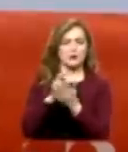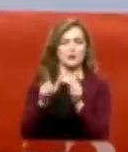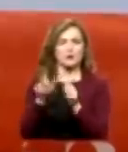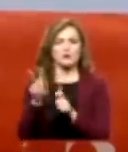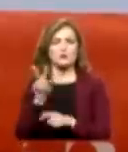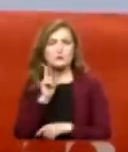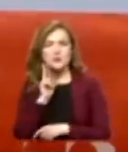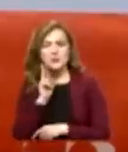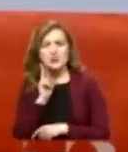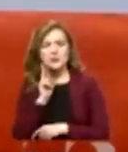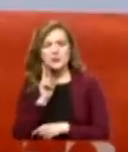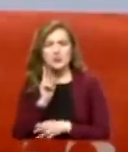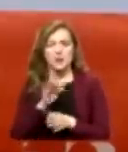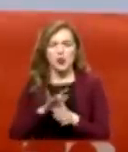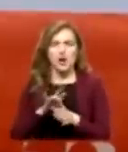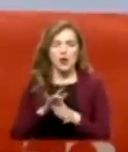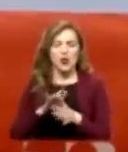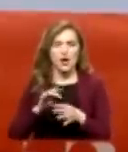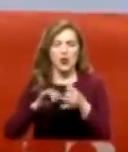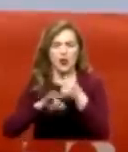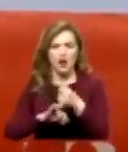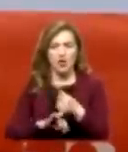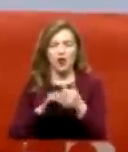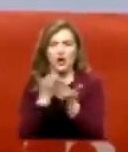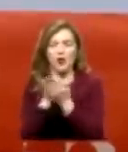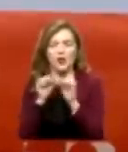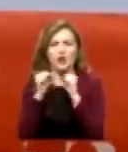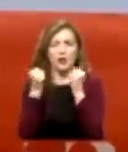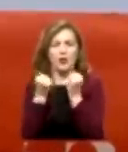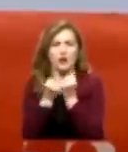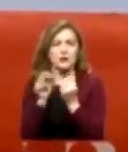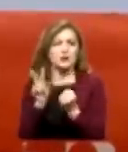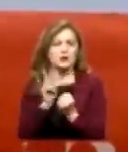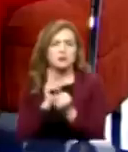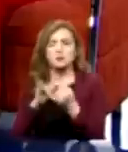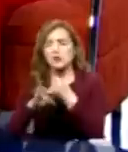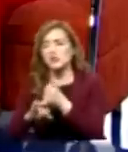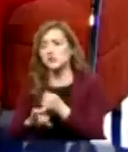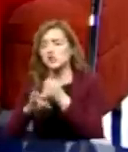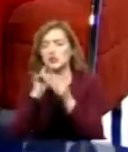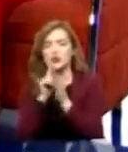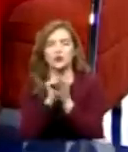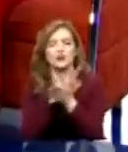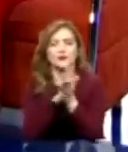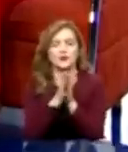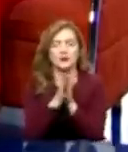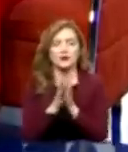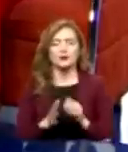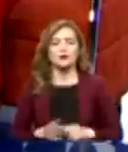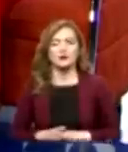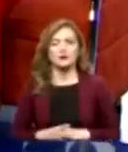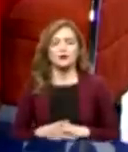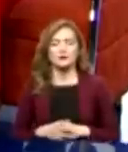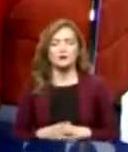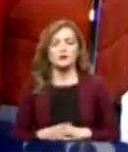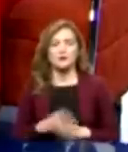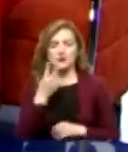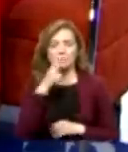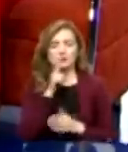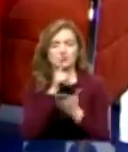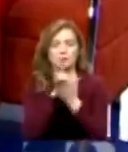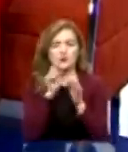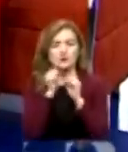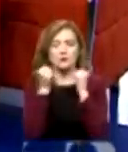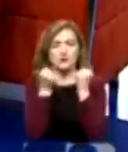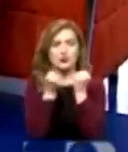o están bajo dependencias económicas o sociales, las pobres víctimas, y por eso no le denuncian. Pero nosotros que vemos la realidad social,